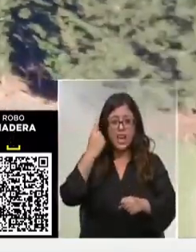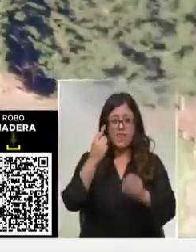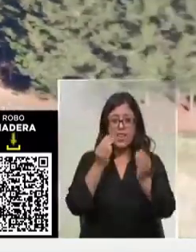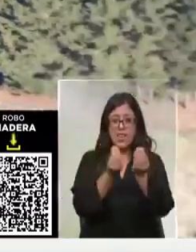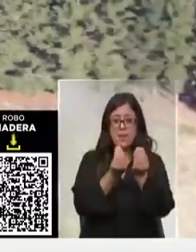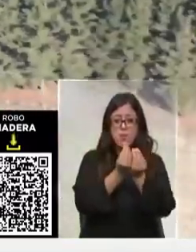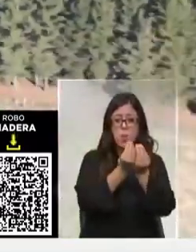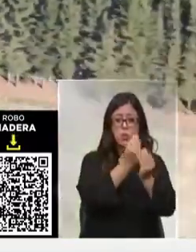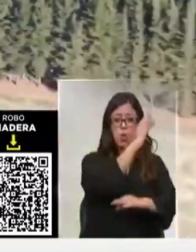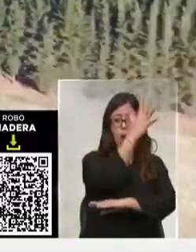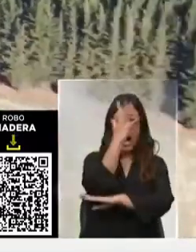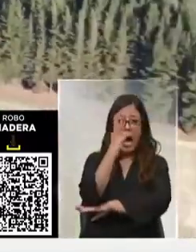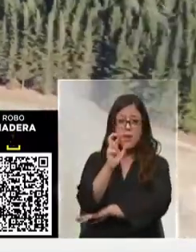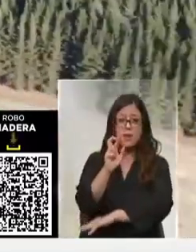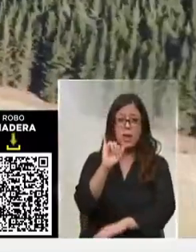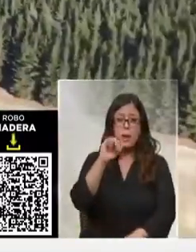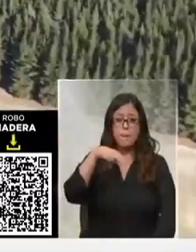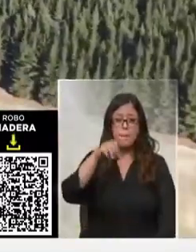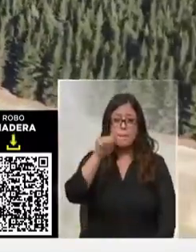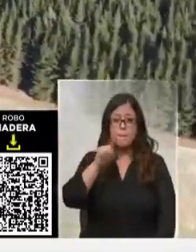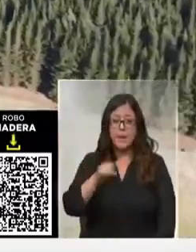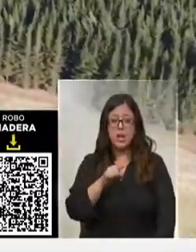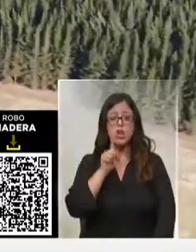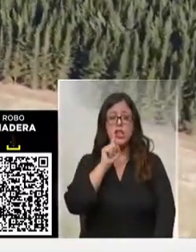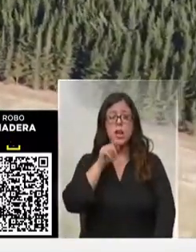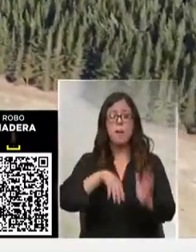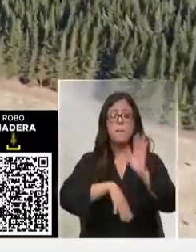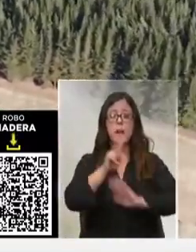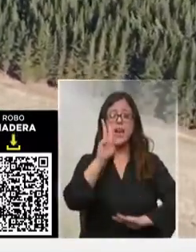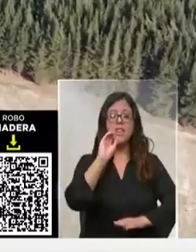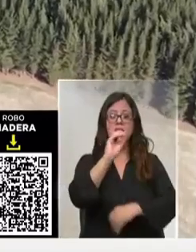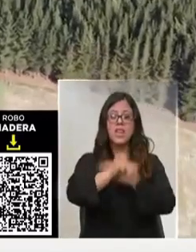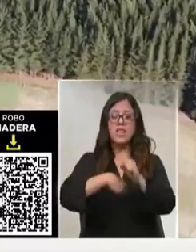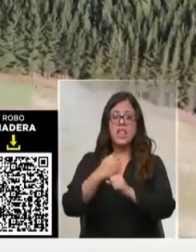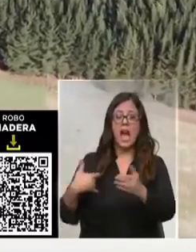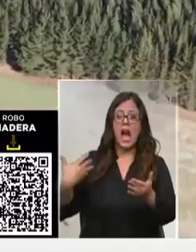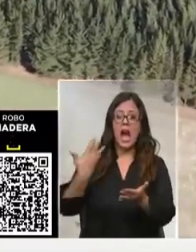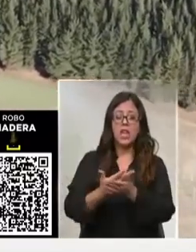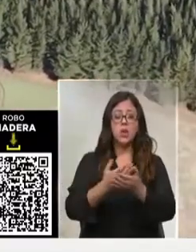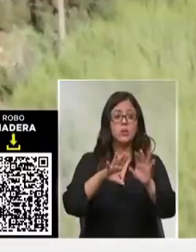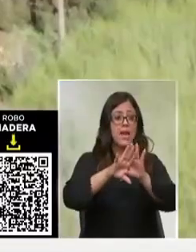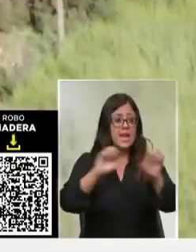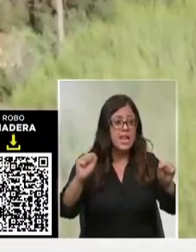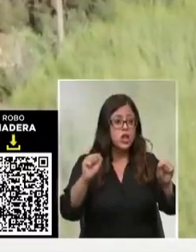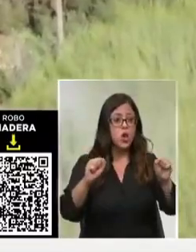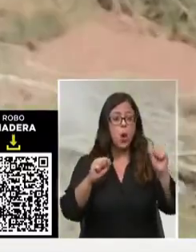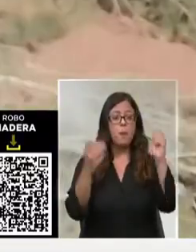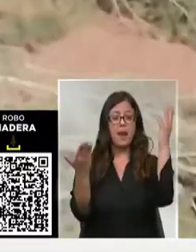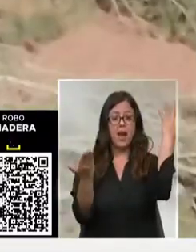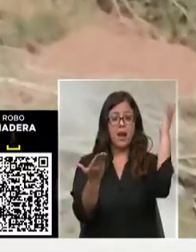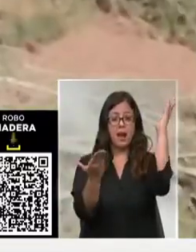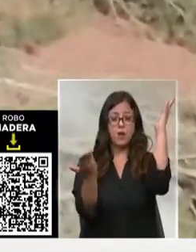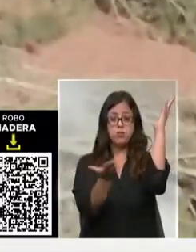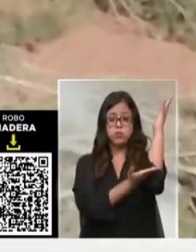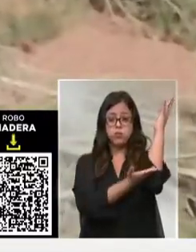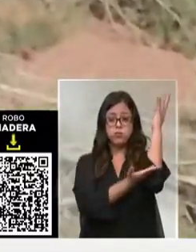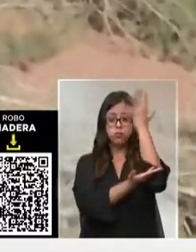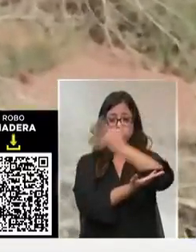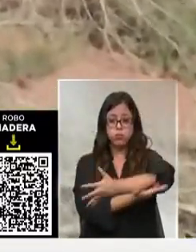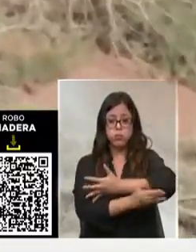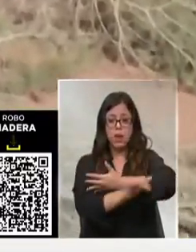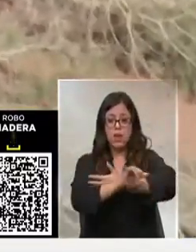que allí se aprecian tienen más de 20 años y están listos para ser comercializados.